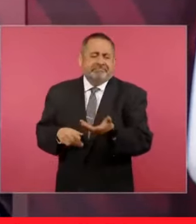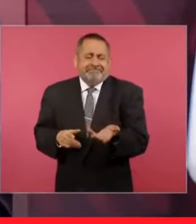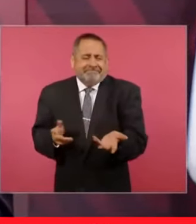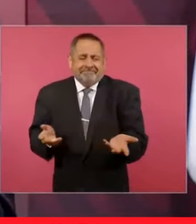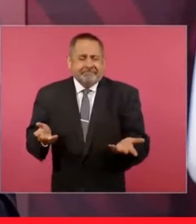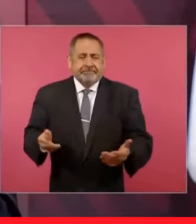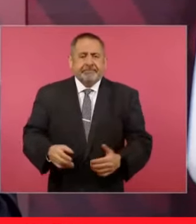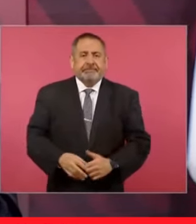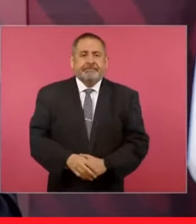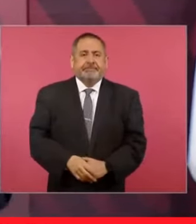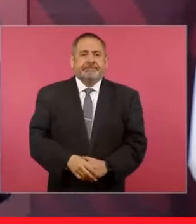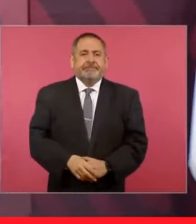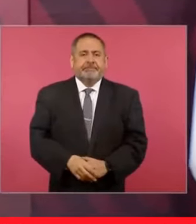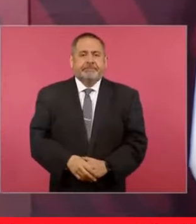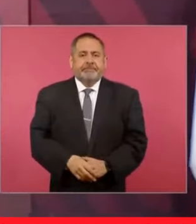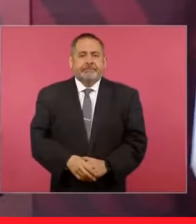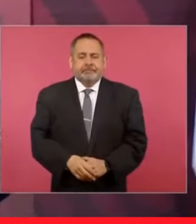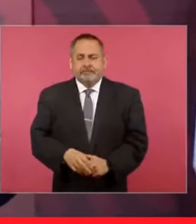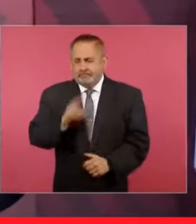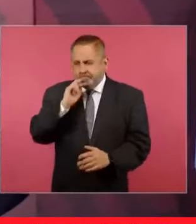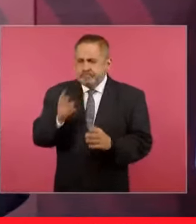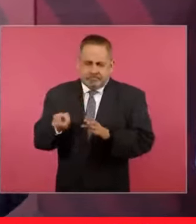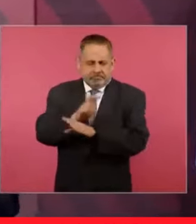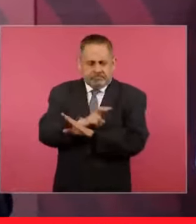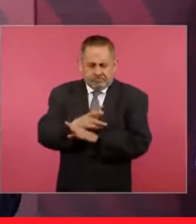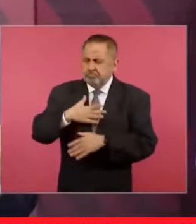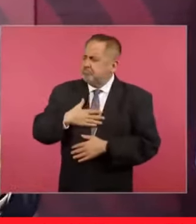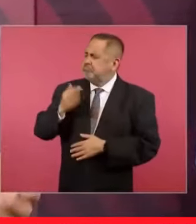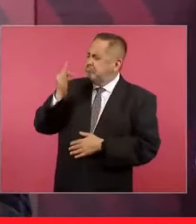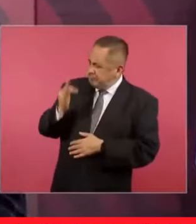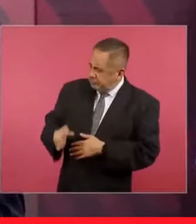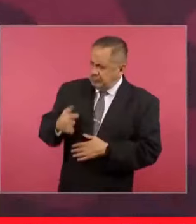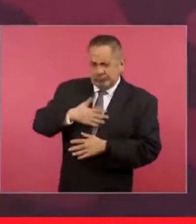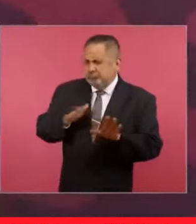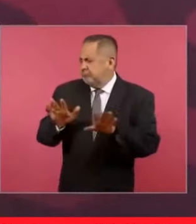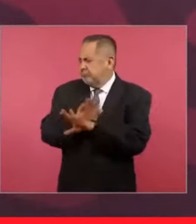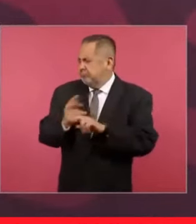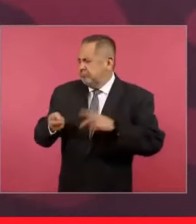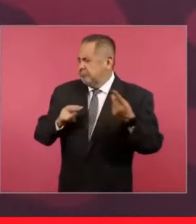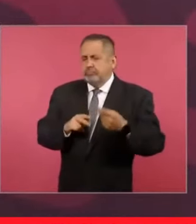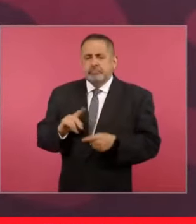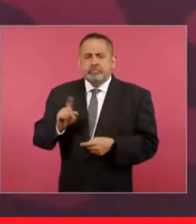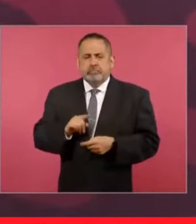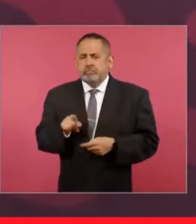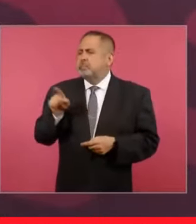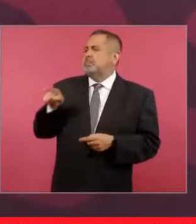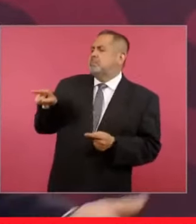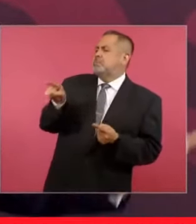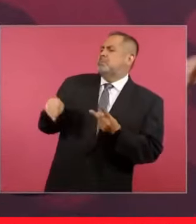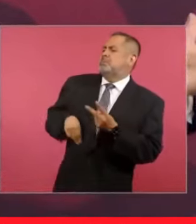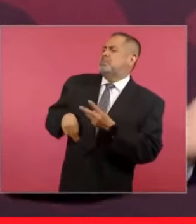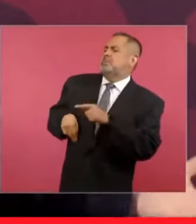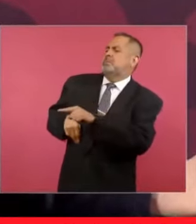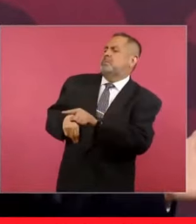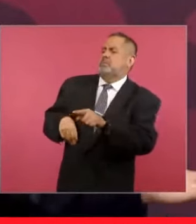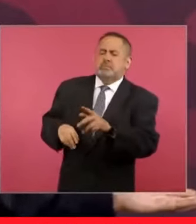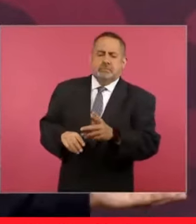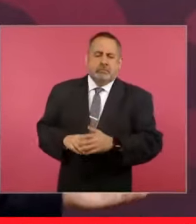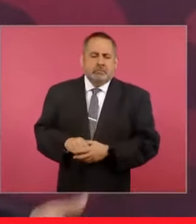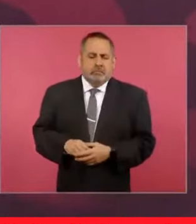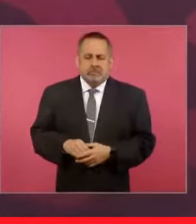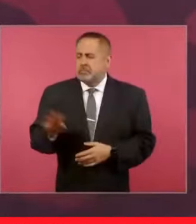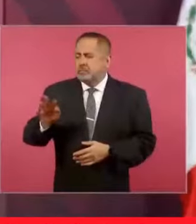otros en vez de aceptar su realidad de decir pues estaba